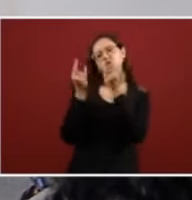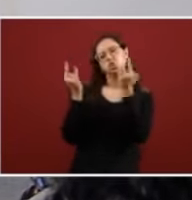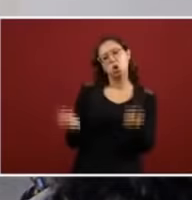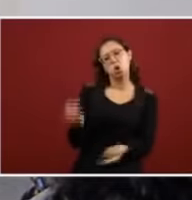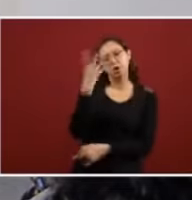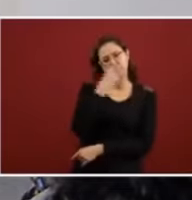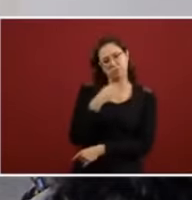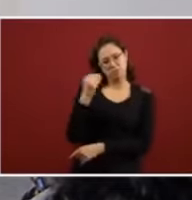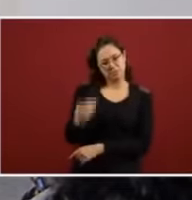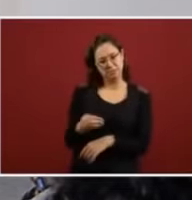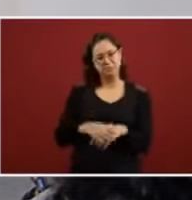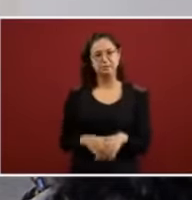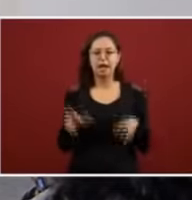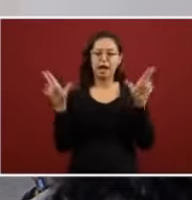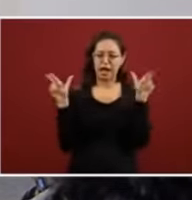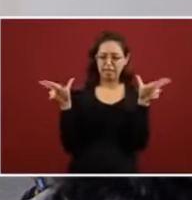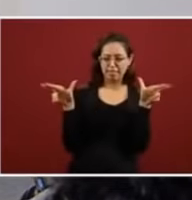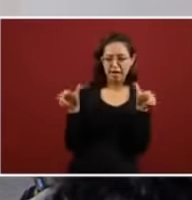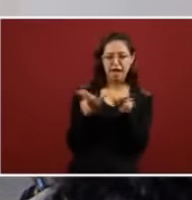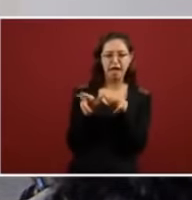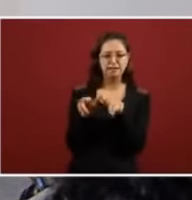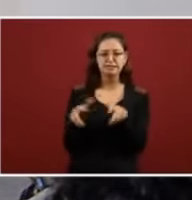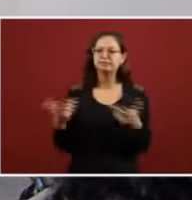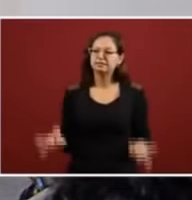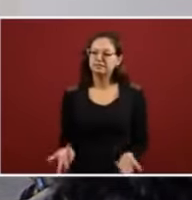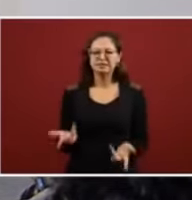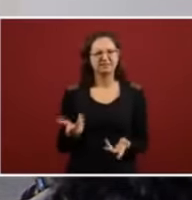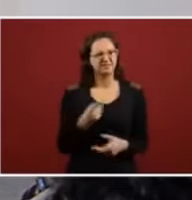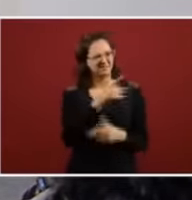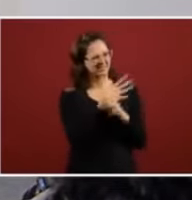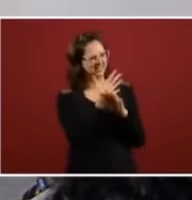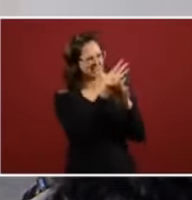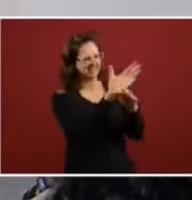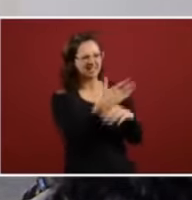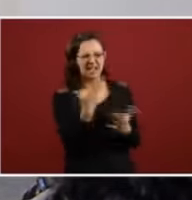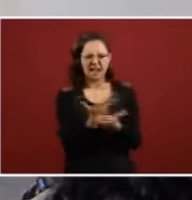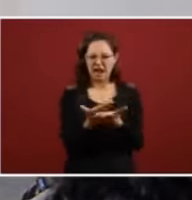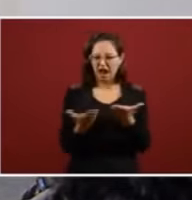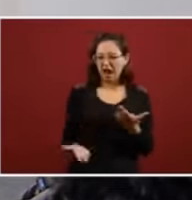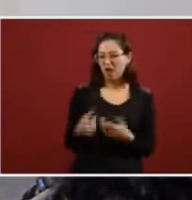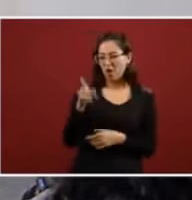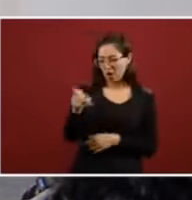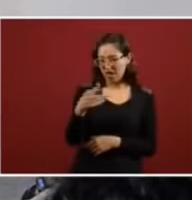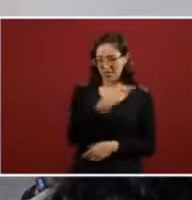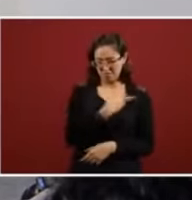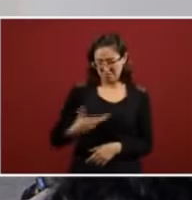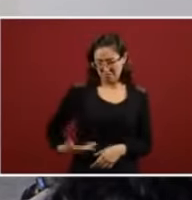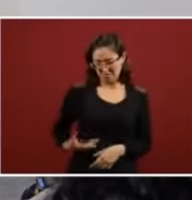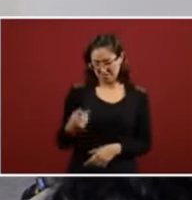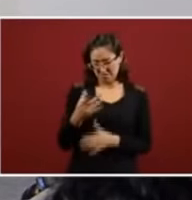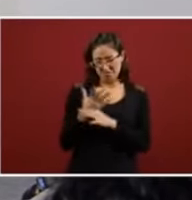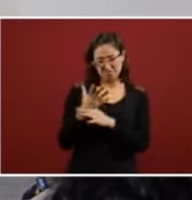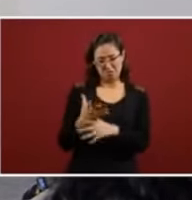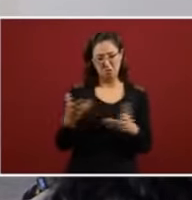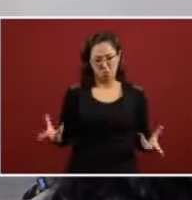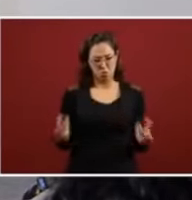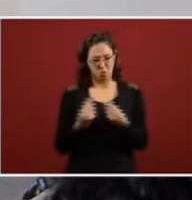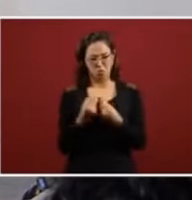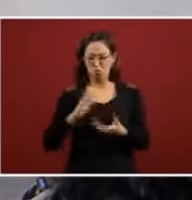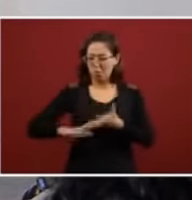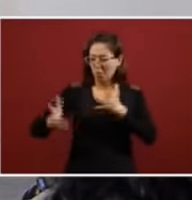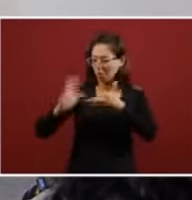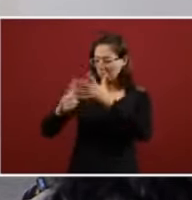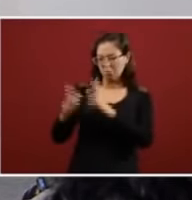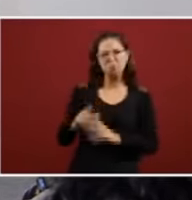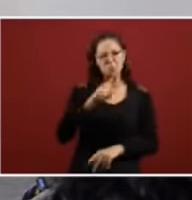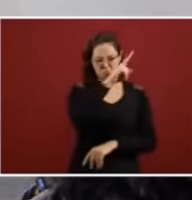sería la posición del gobierno de mexico respecto al ofrece la oferta que hace el presidente donald trump de coadyuvar con estos temas de violencia en